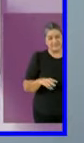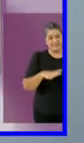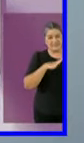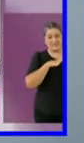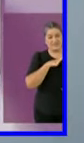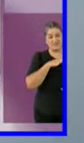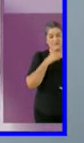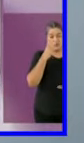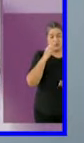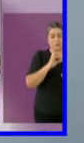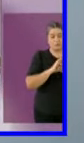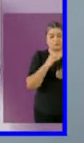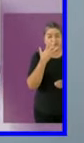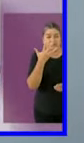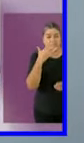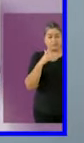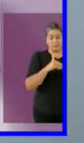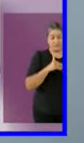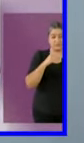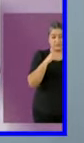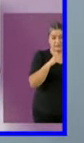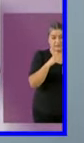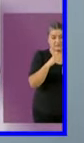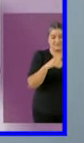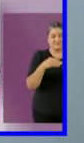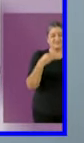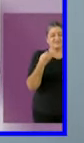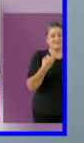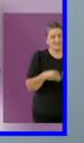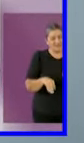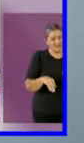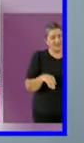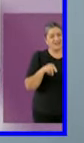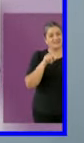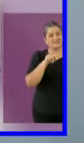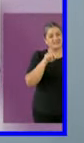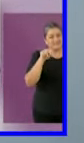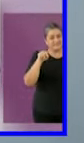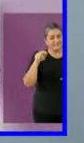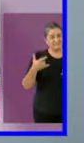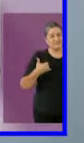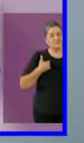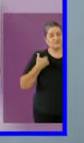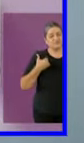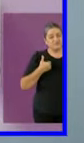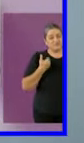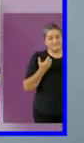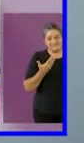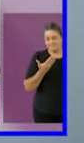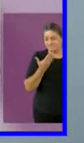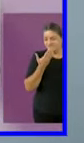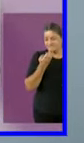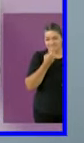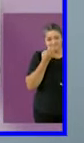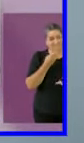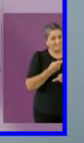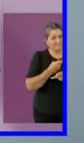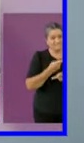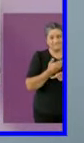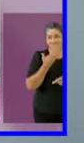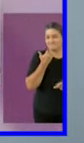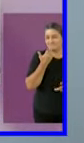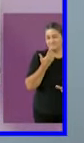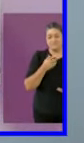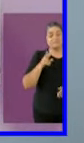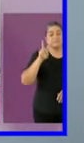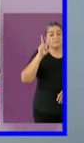dirigentes nacionales de los partidos ofrecieron un breve mensaje a medios de comunicación, en donde destacaron que Xochitl Gálvez es la opción más fresca y aprovecharon